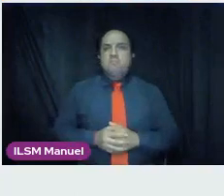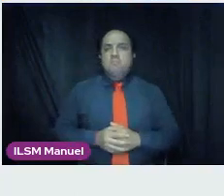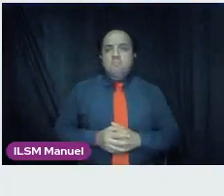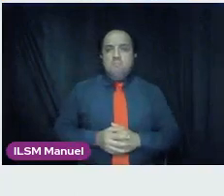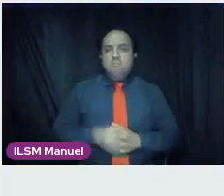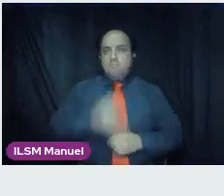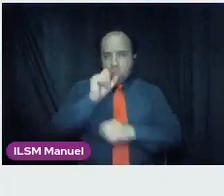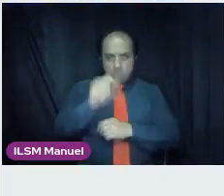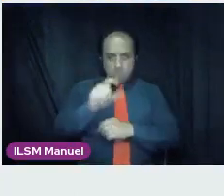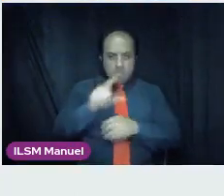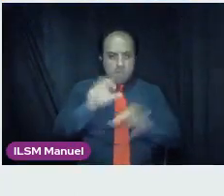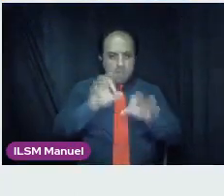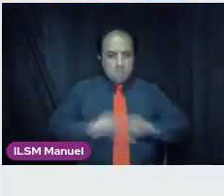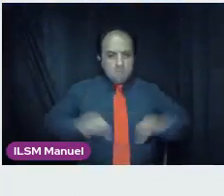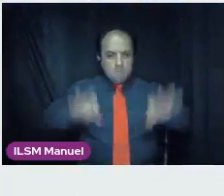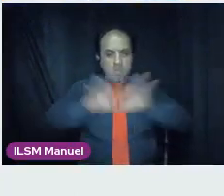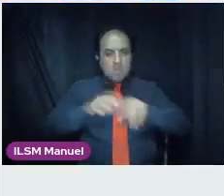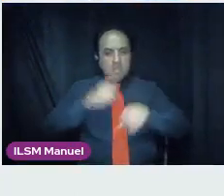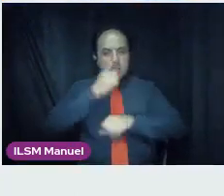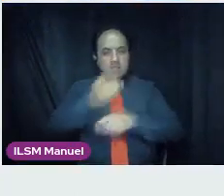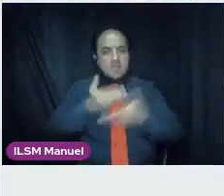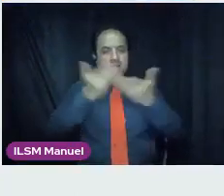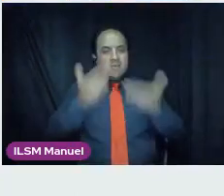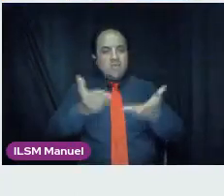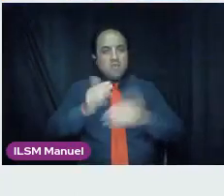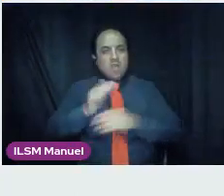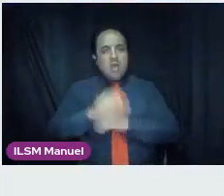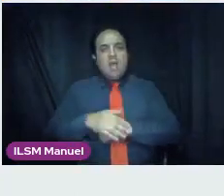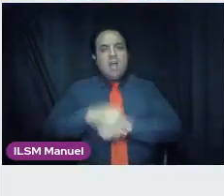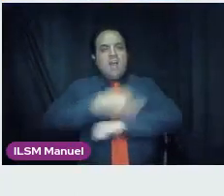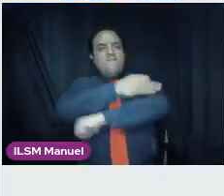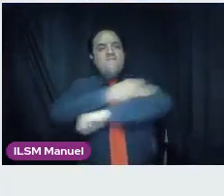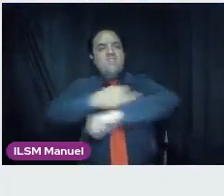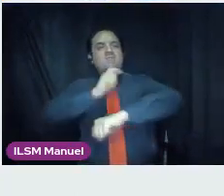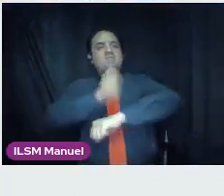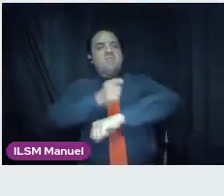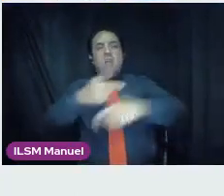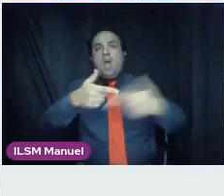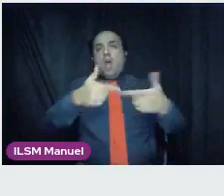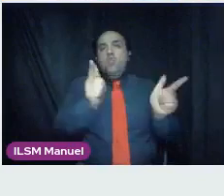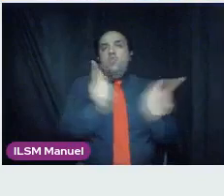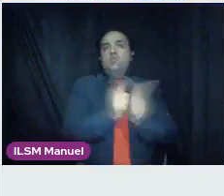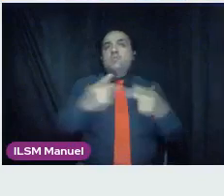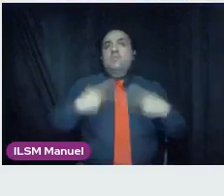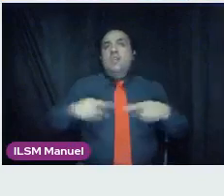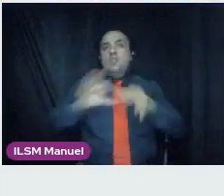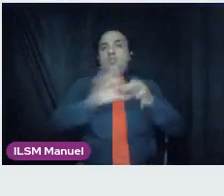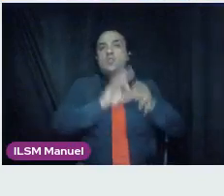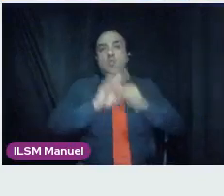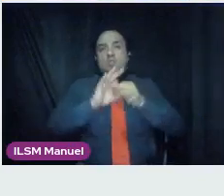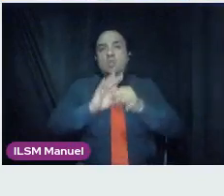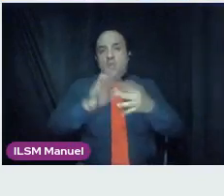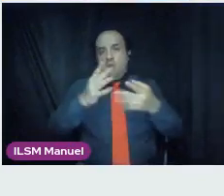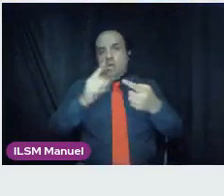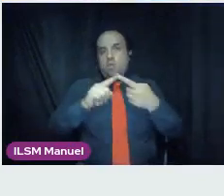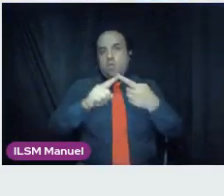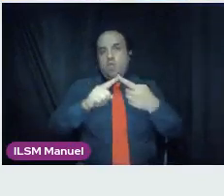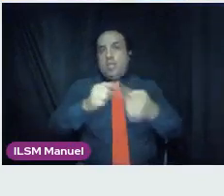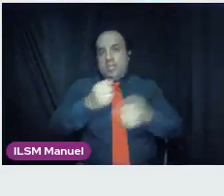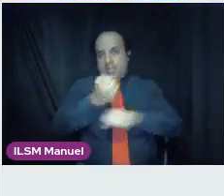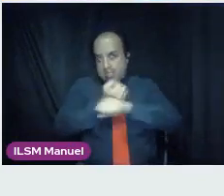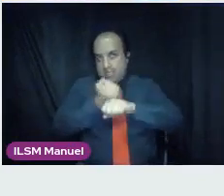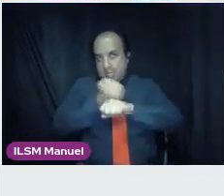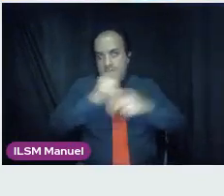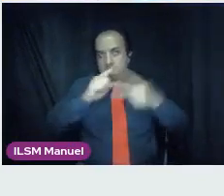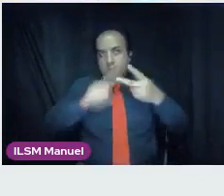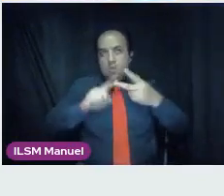también es importante mencionar que ahora se concibe a la familia como un grupo de personas unidas por vínculos consanguíneos o